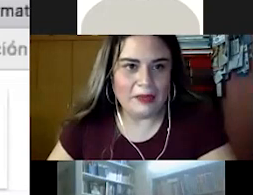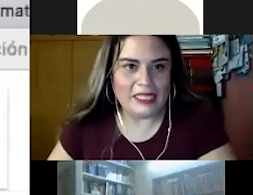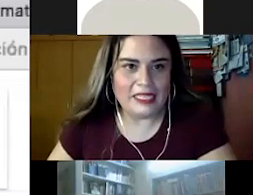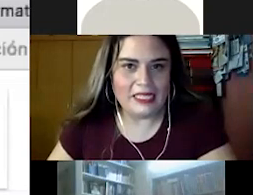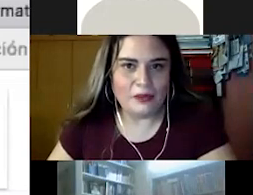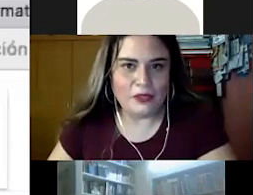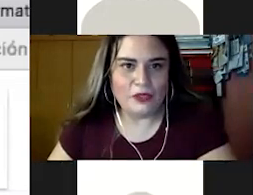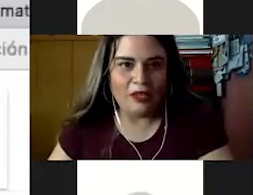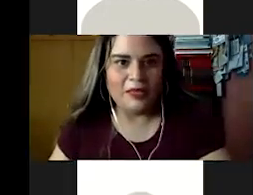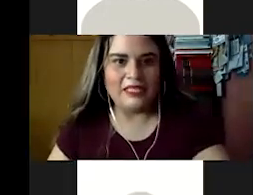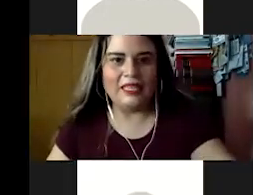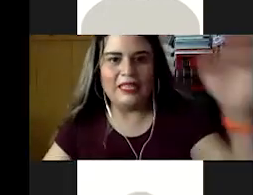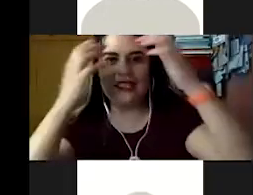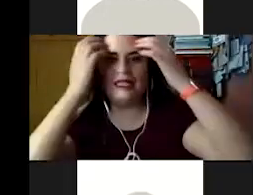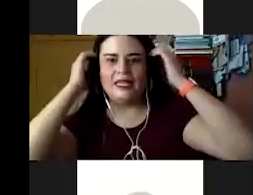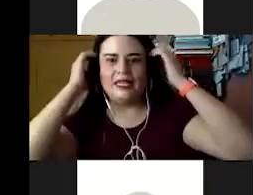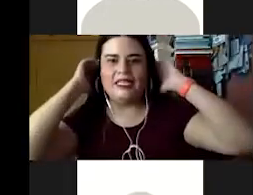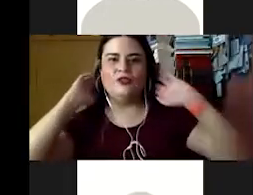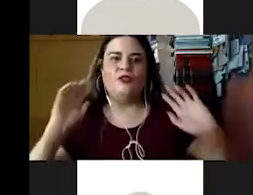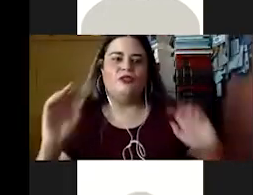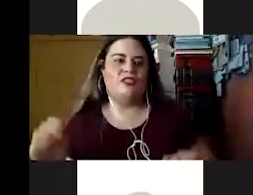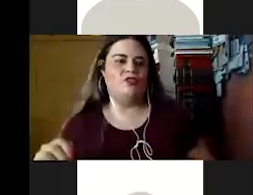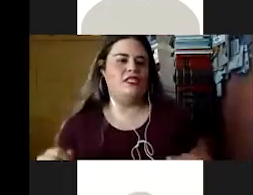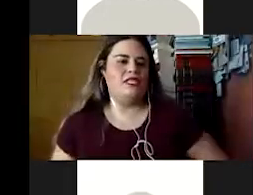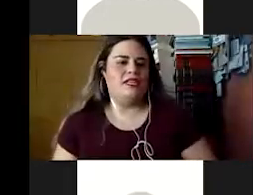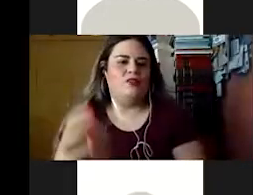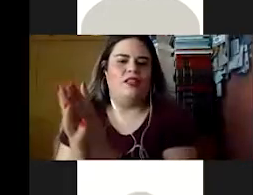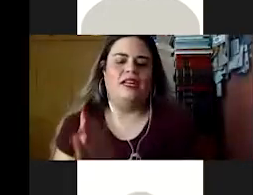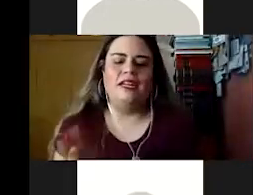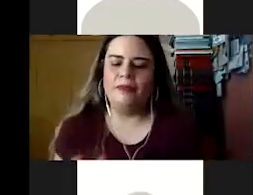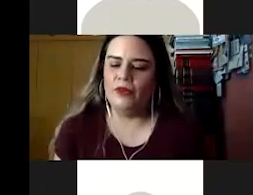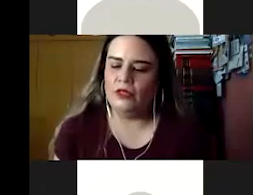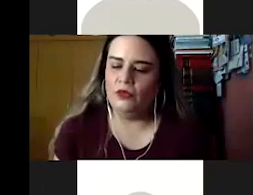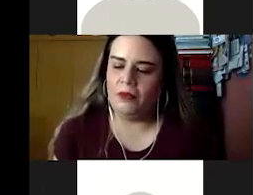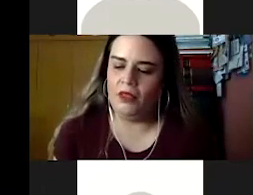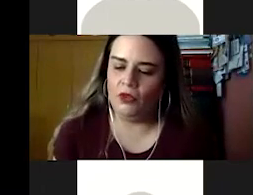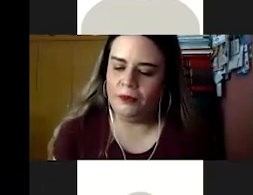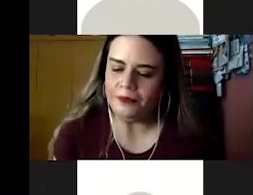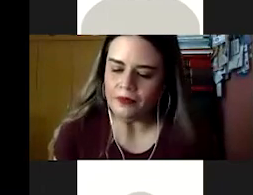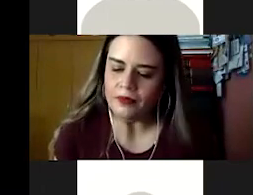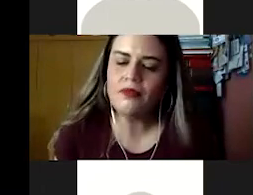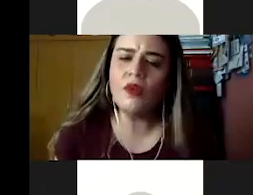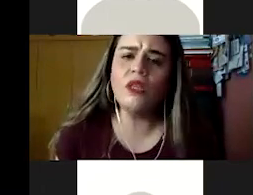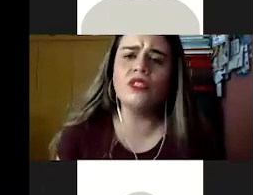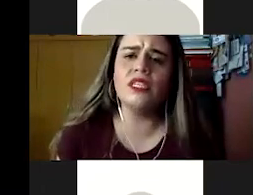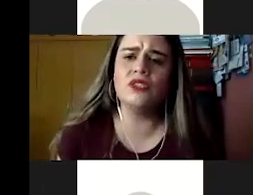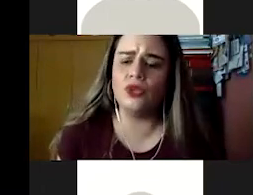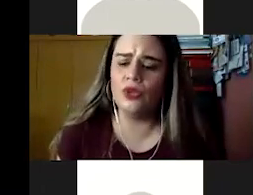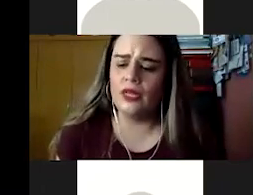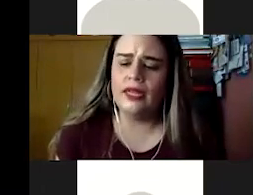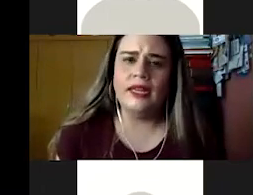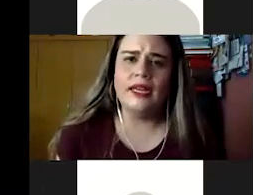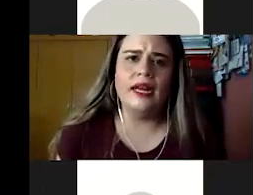la presidencia, pues no la hubiese desaparecido, ¿no? Y no sé si se recordarán, pero en su momento, cuando